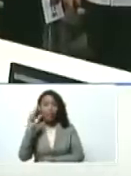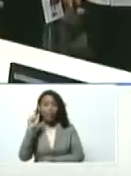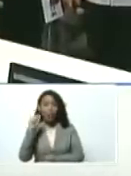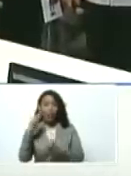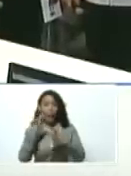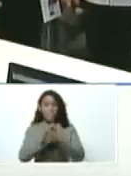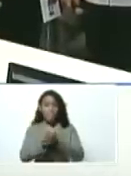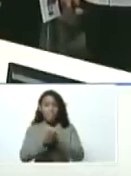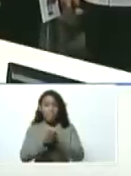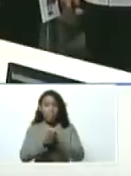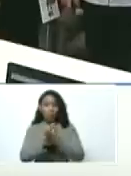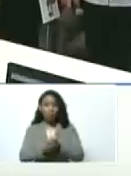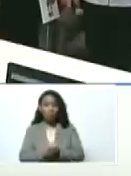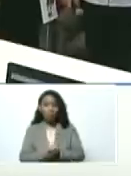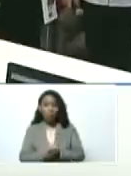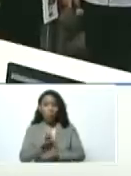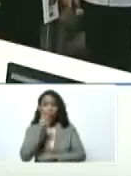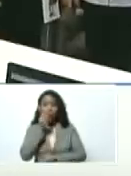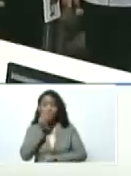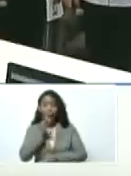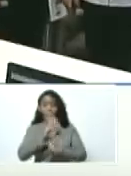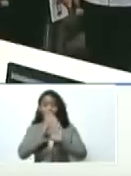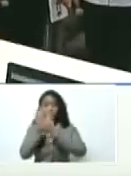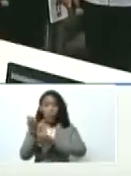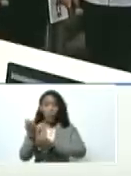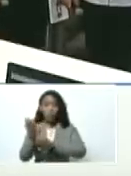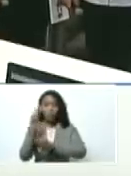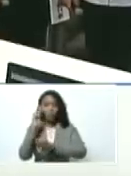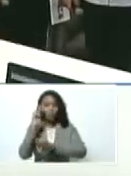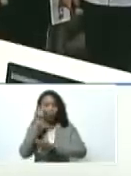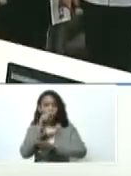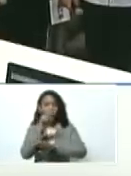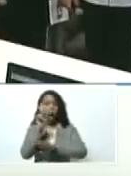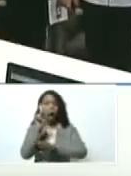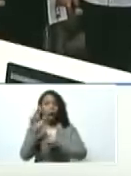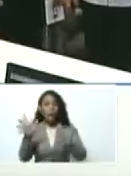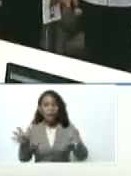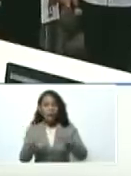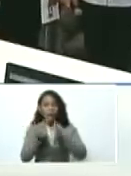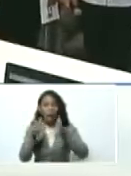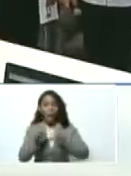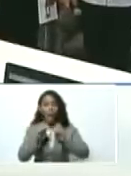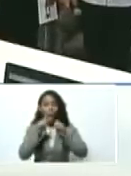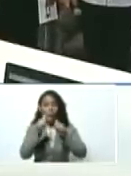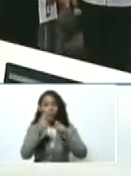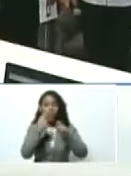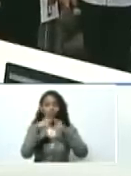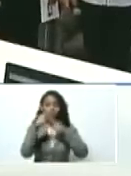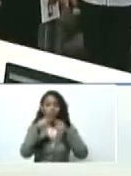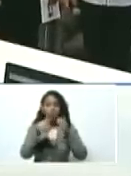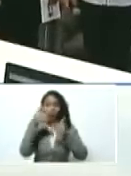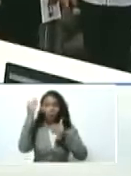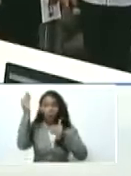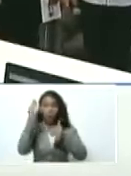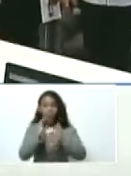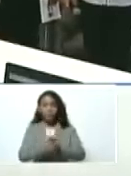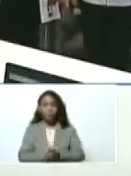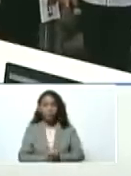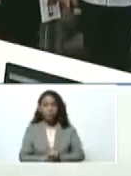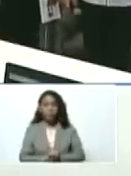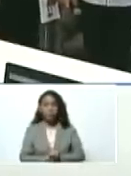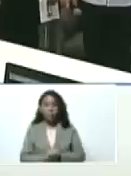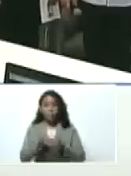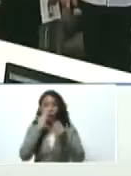compañero, con un buen apoyo, te das cuenta y su aliño empieza a exportarse. Y